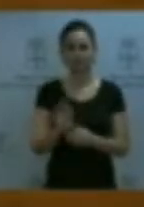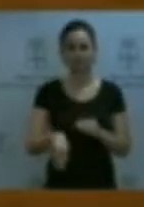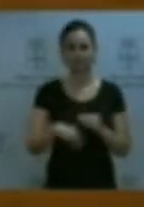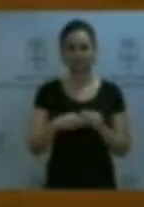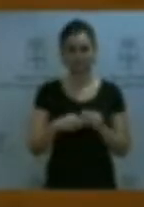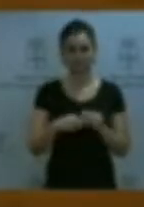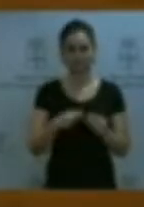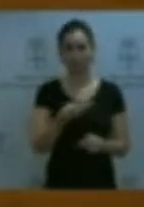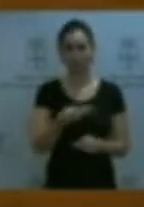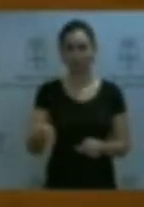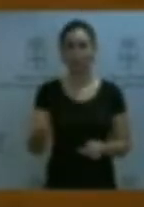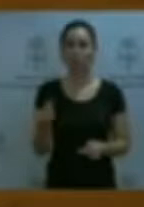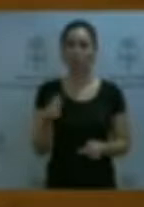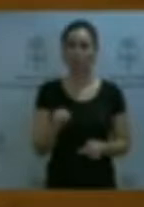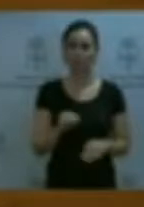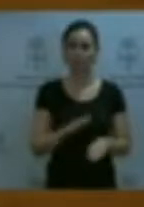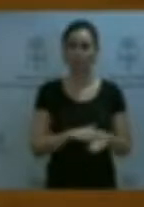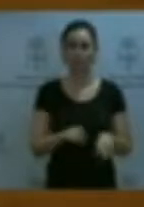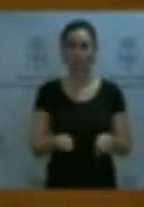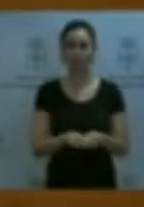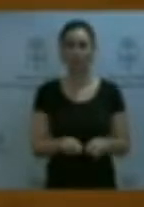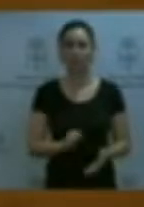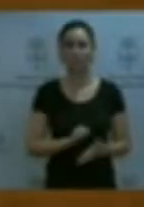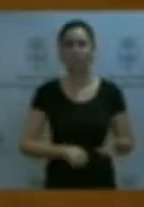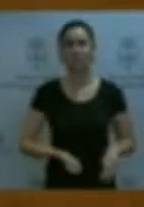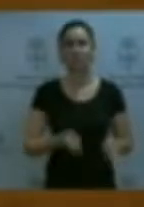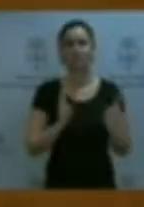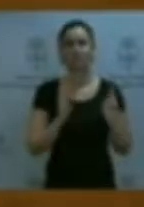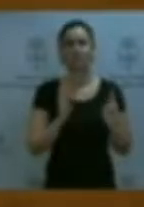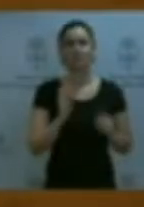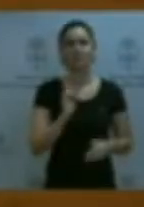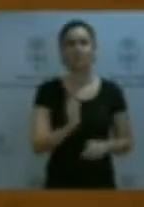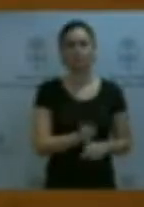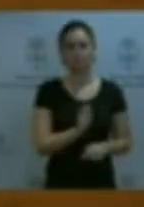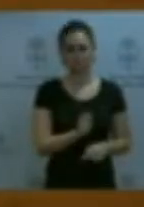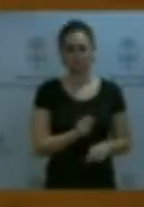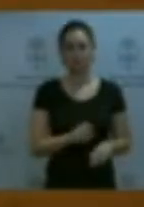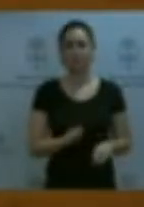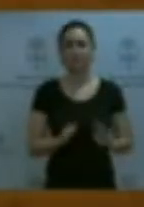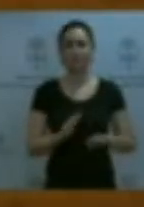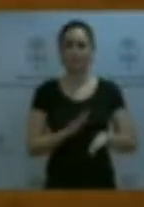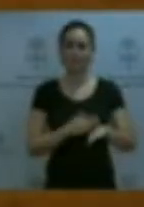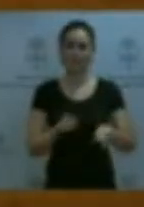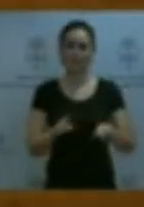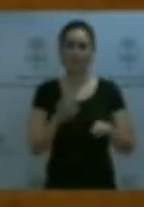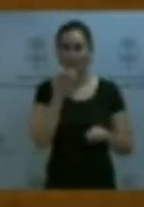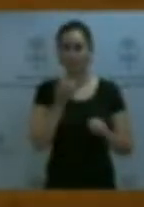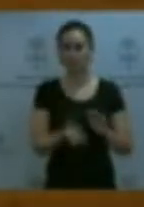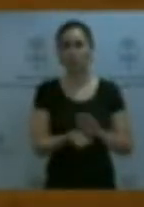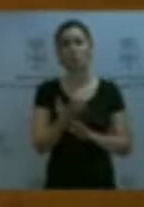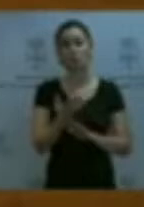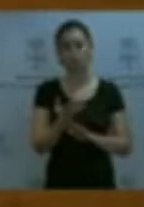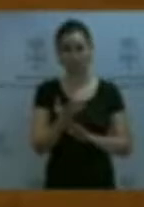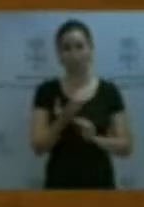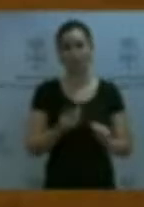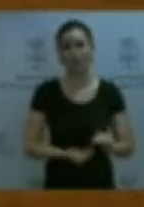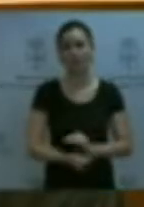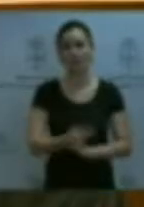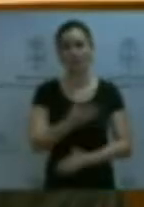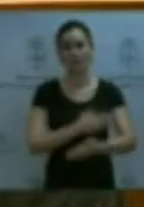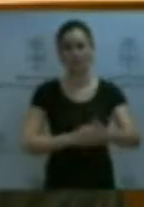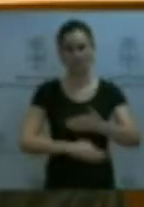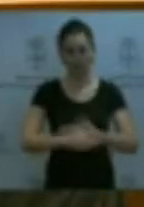permiso retribuido, naturalmente, para el caso en que se produzca este nacimiento con discapacidad.